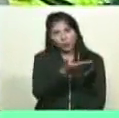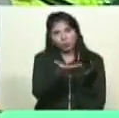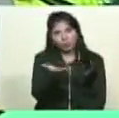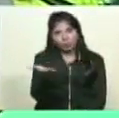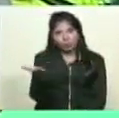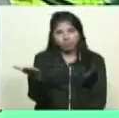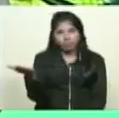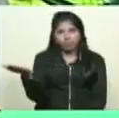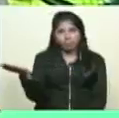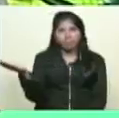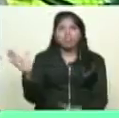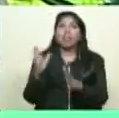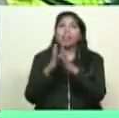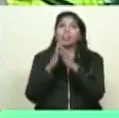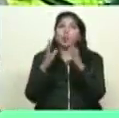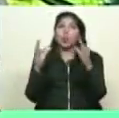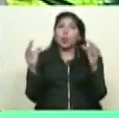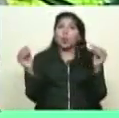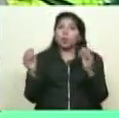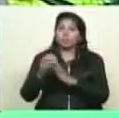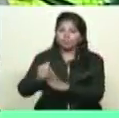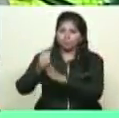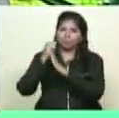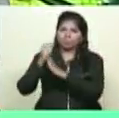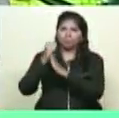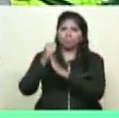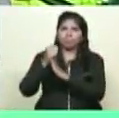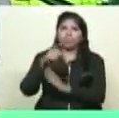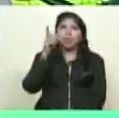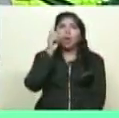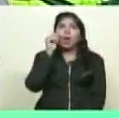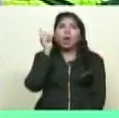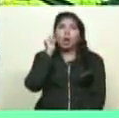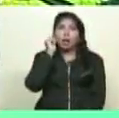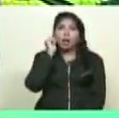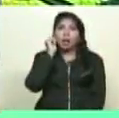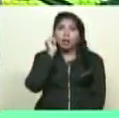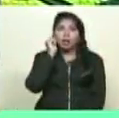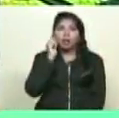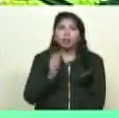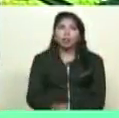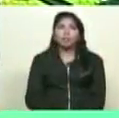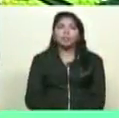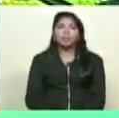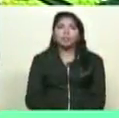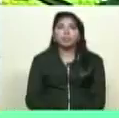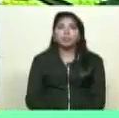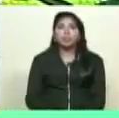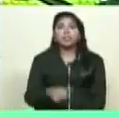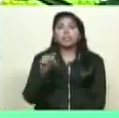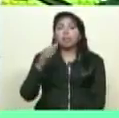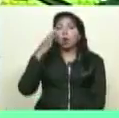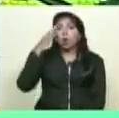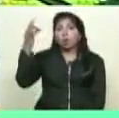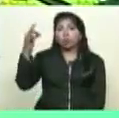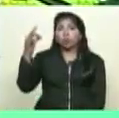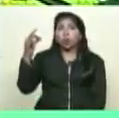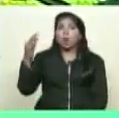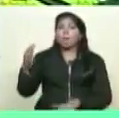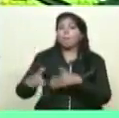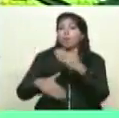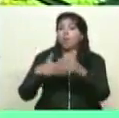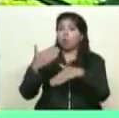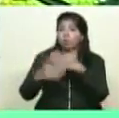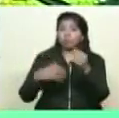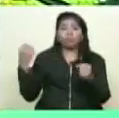todos los líderes y las lideresas de los consejos productivos